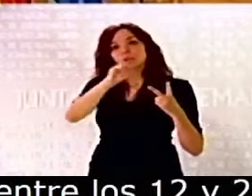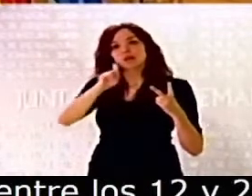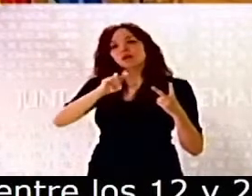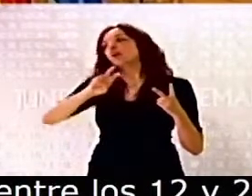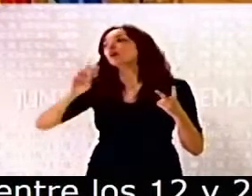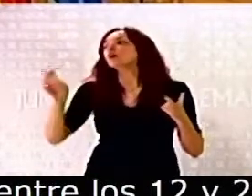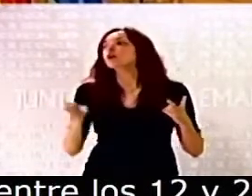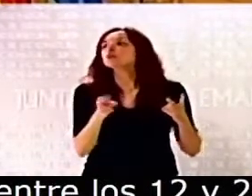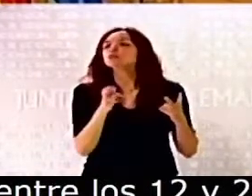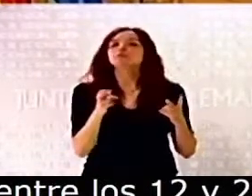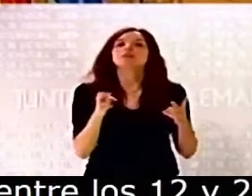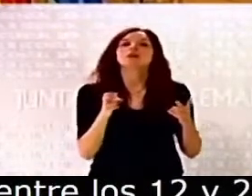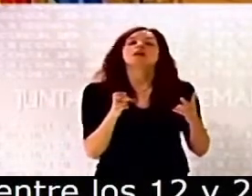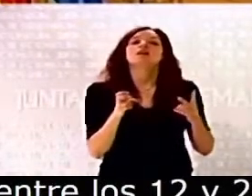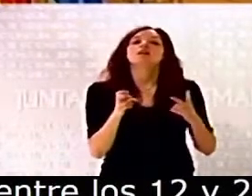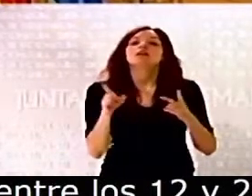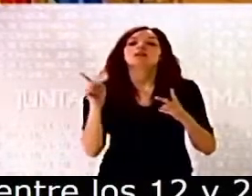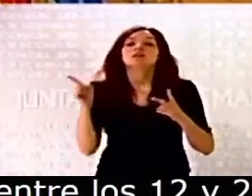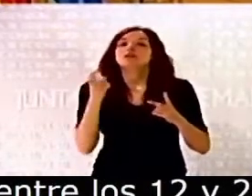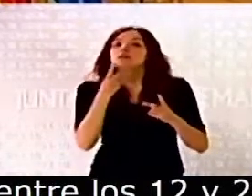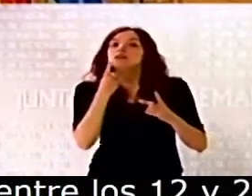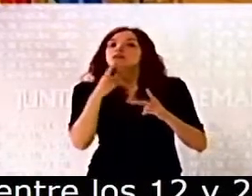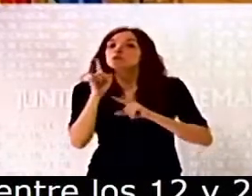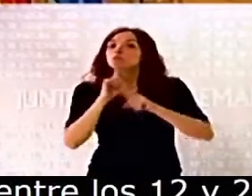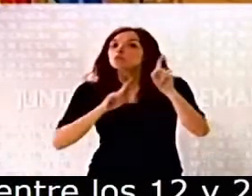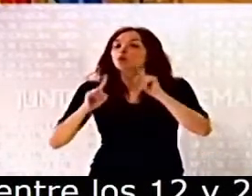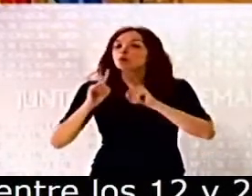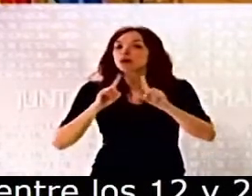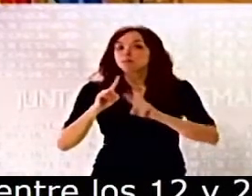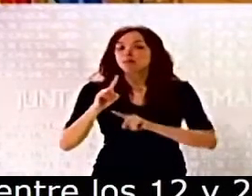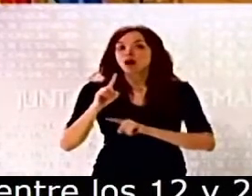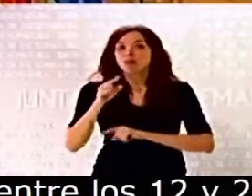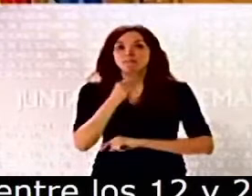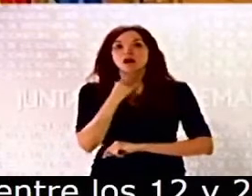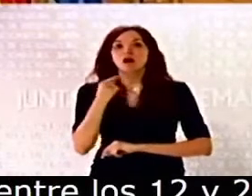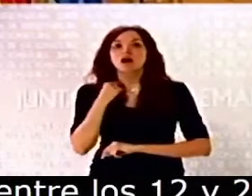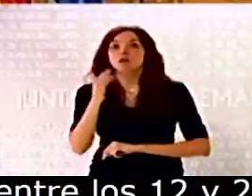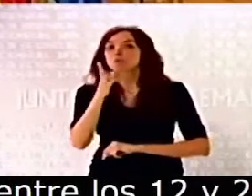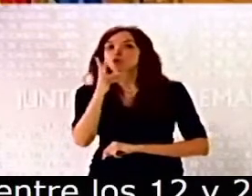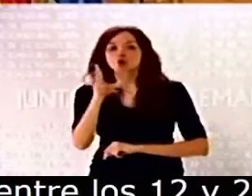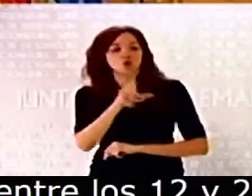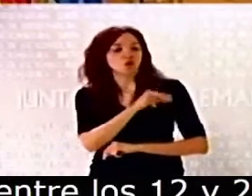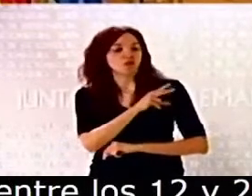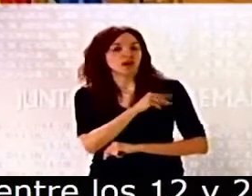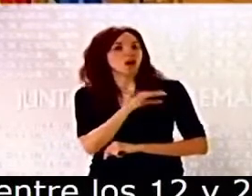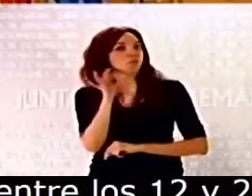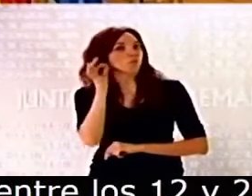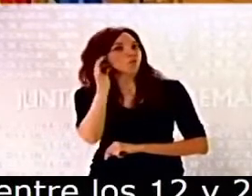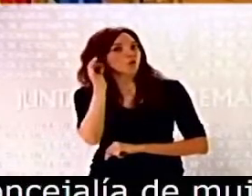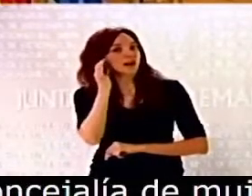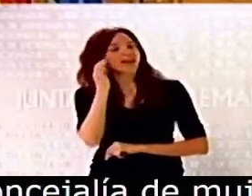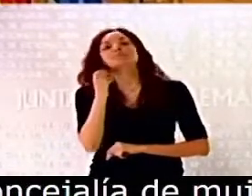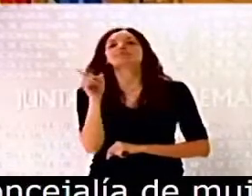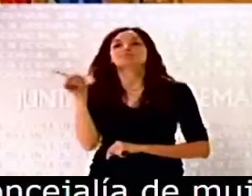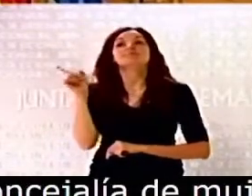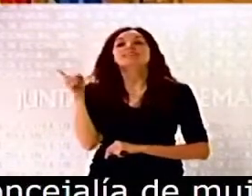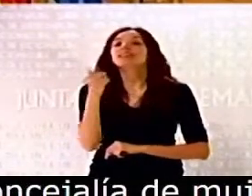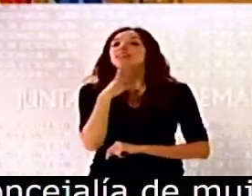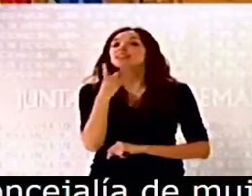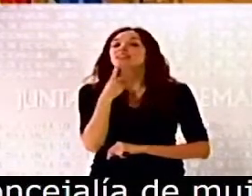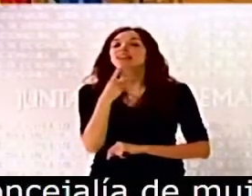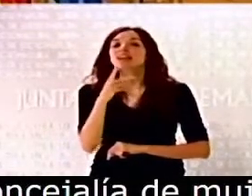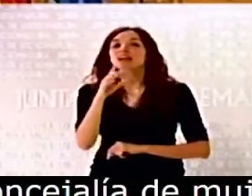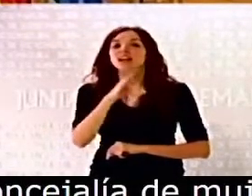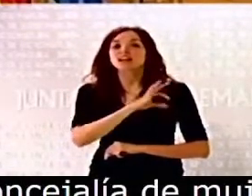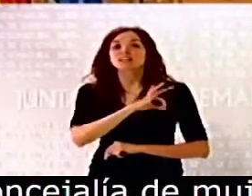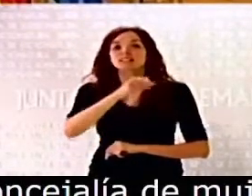el problema con el Ayuntamiento de Badajoz, con la Concejalía de Mujer, el concejal de Mujeres, Antonio Cavacasillas, en el